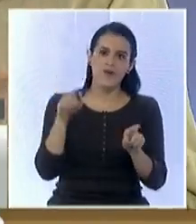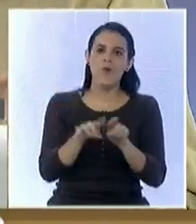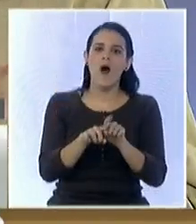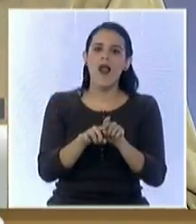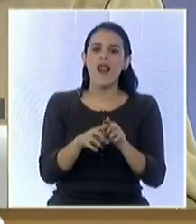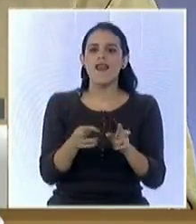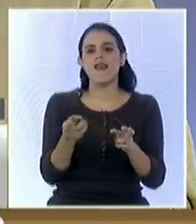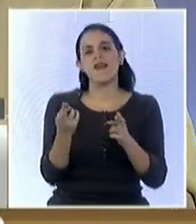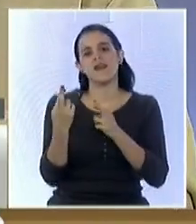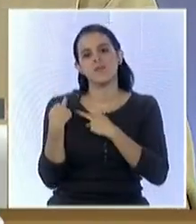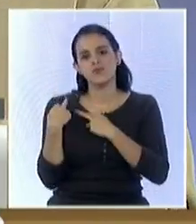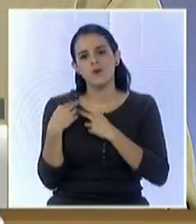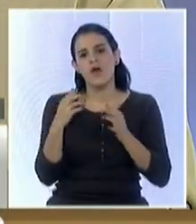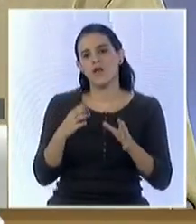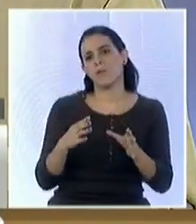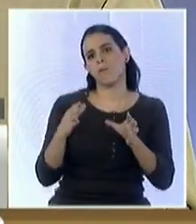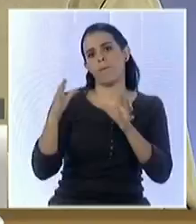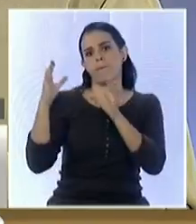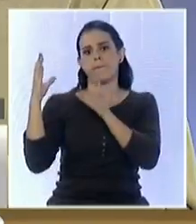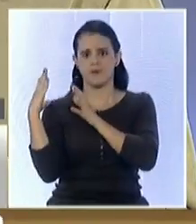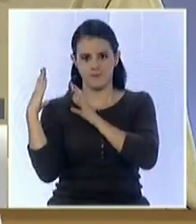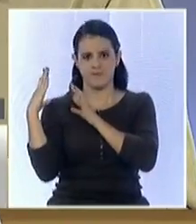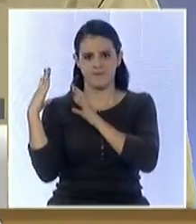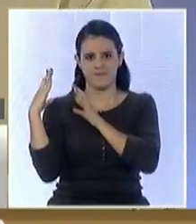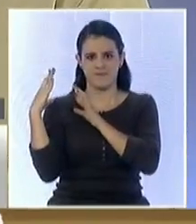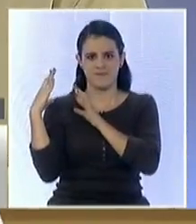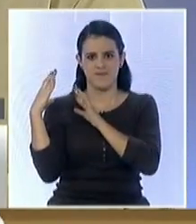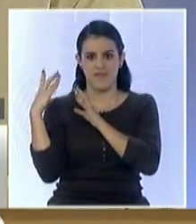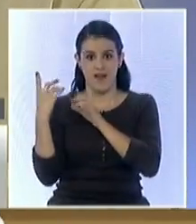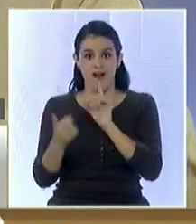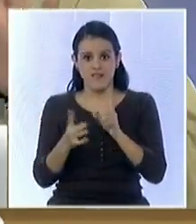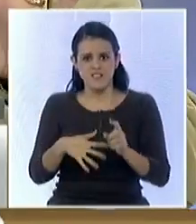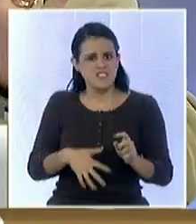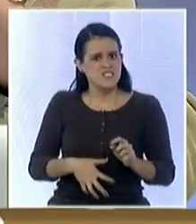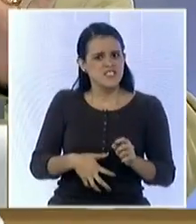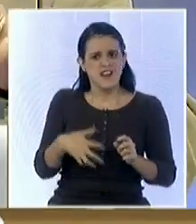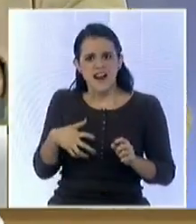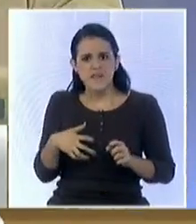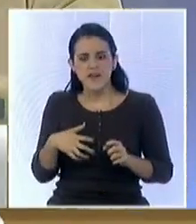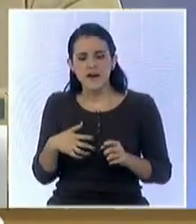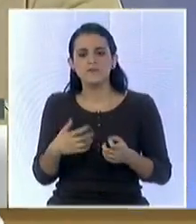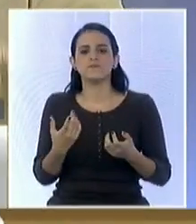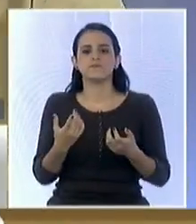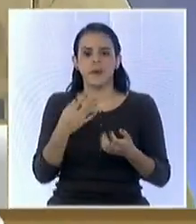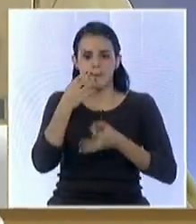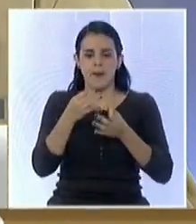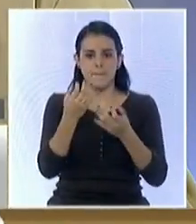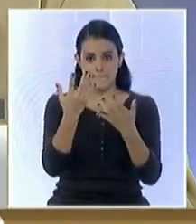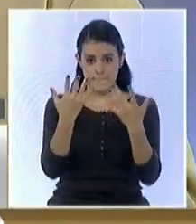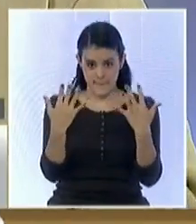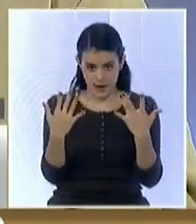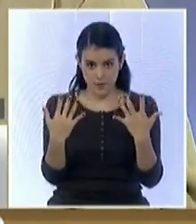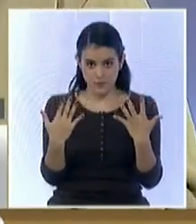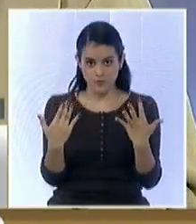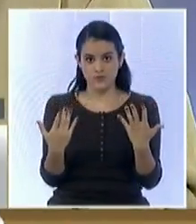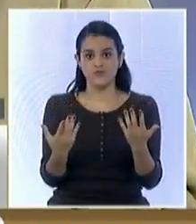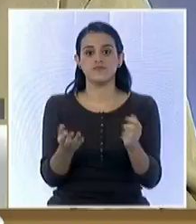responsabilidades, nuestras cargas, pero es el punto alto del circuito de la rabia. El circuito de la rabia comprende manos, antebrazos,